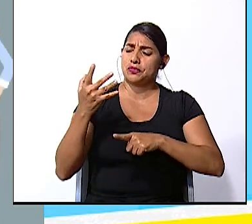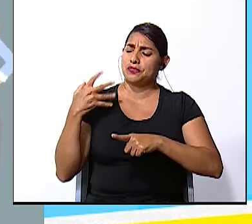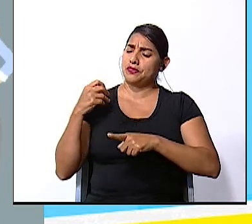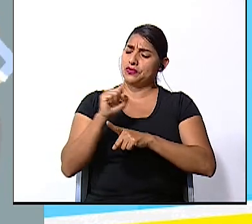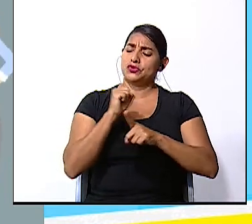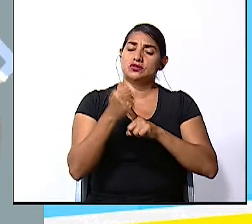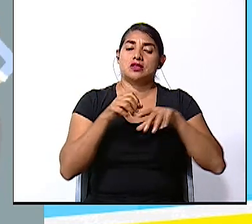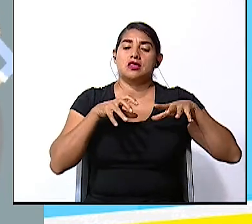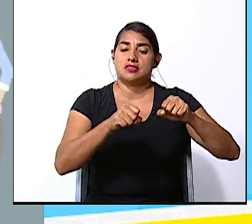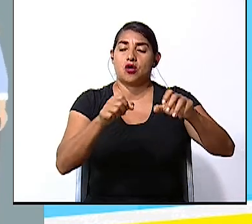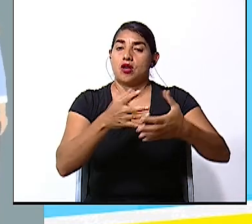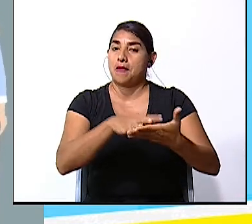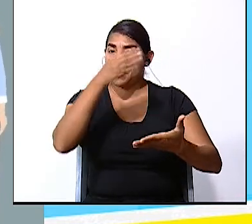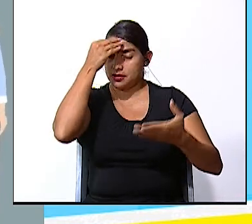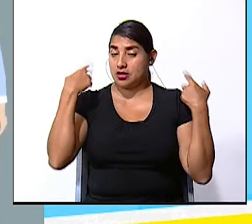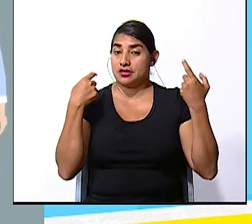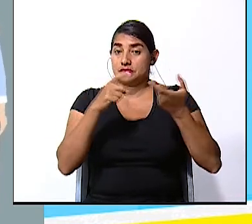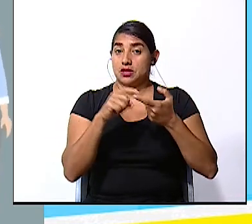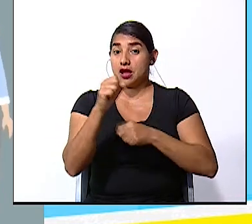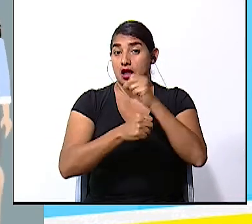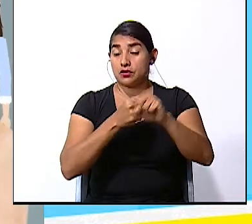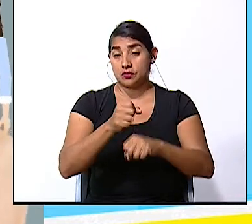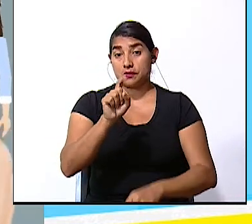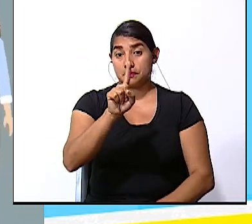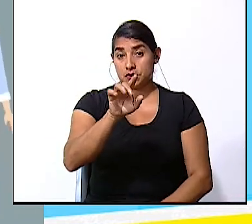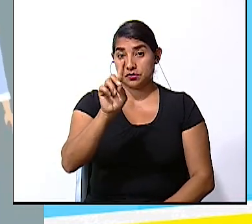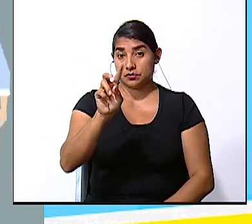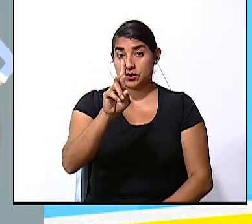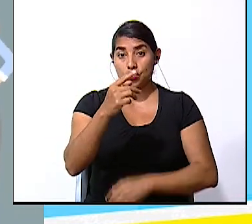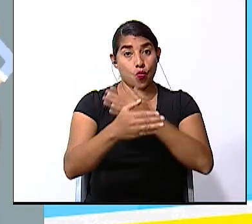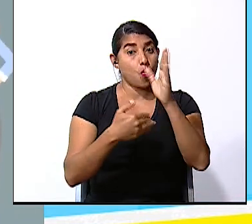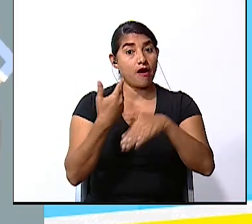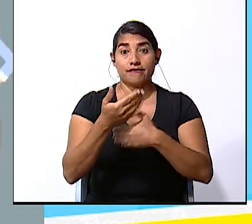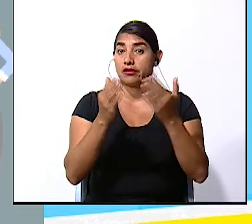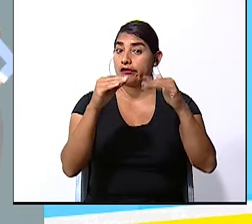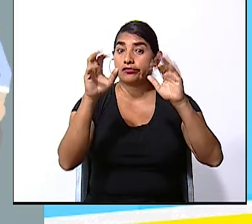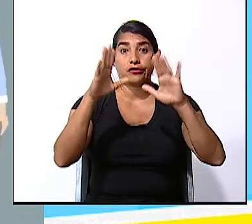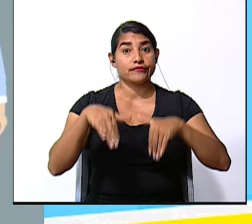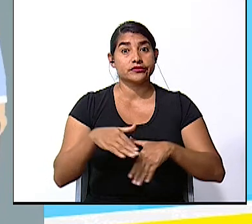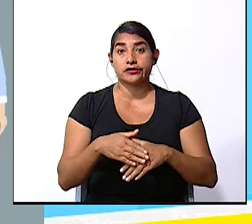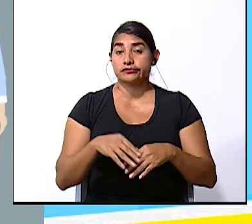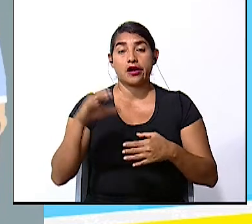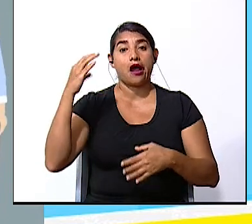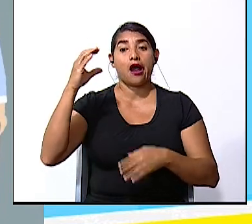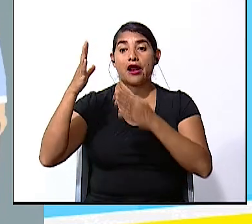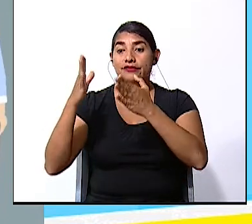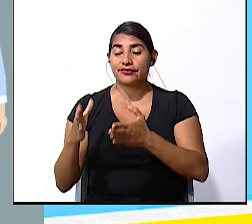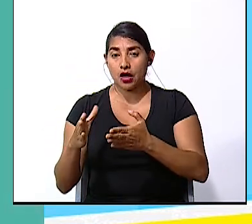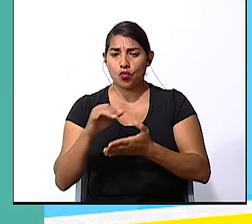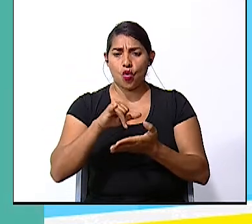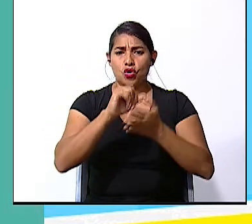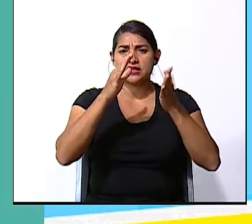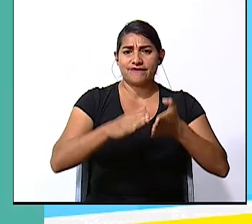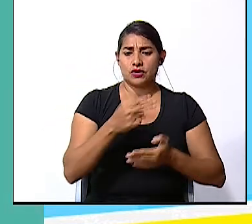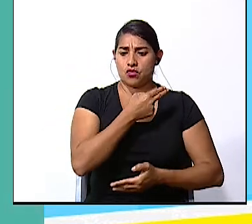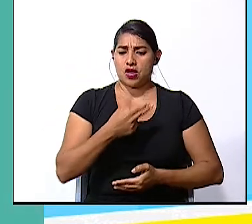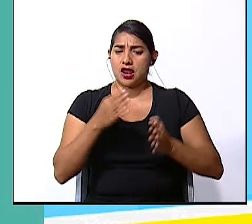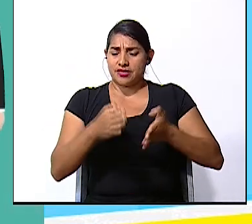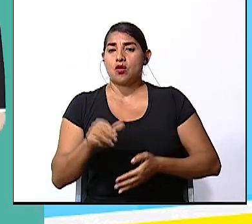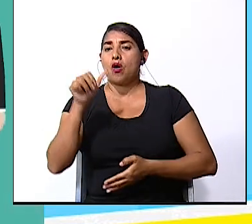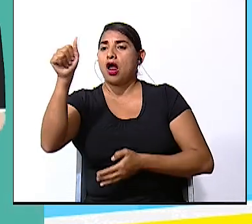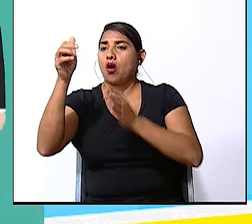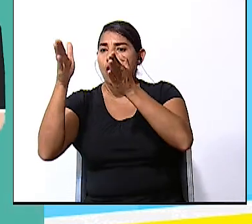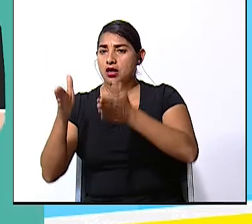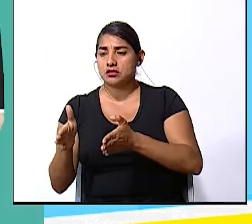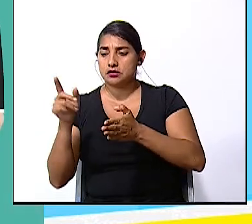sociales coloniales. En 1821 no existían costarricenses, por el contrario, eran cartagos, josefinos, heredianos y alajuelenses.